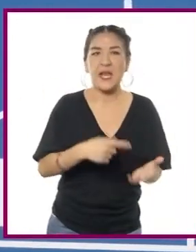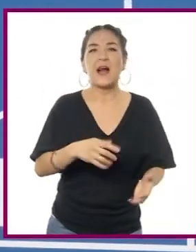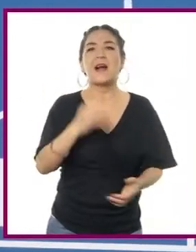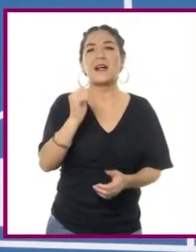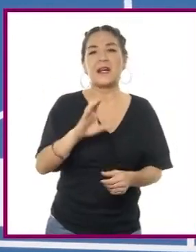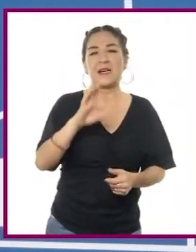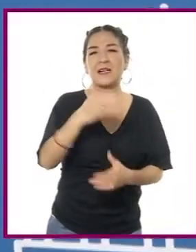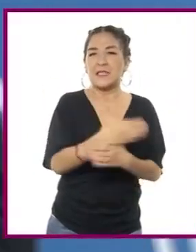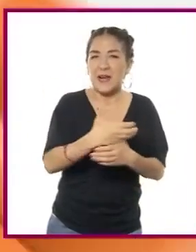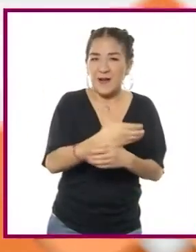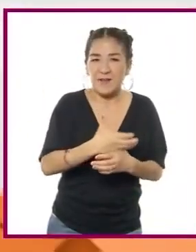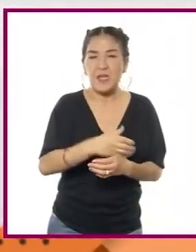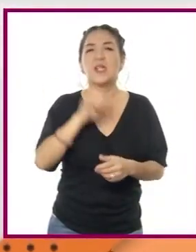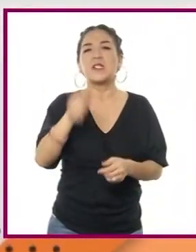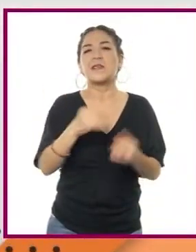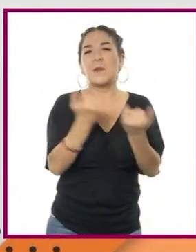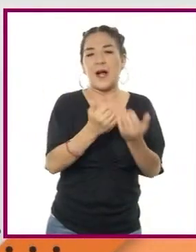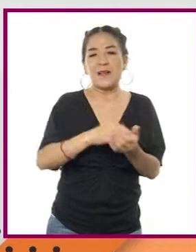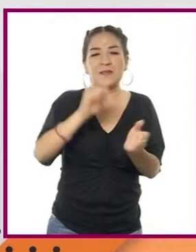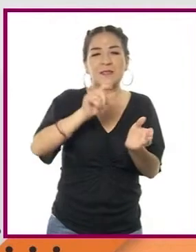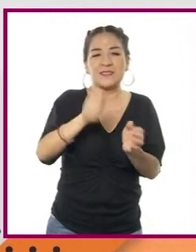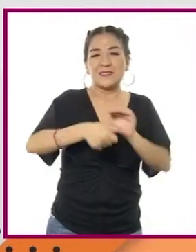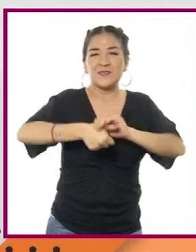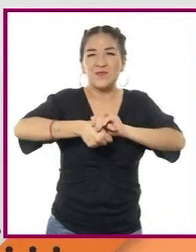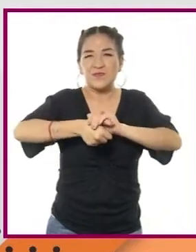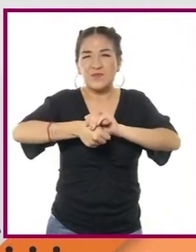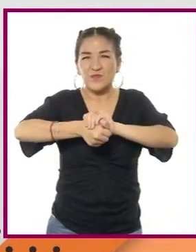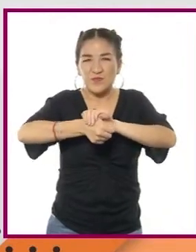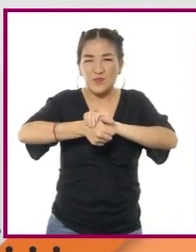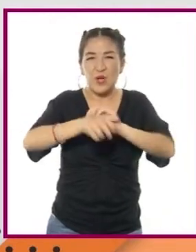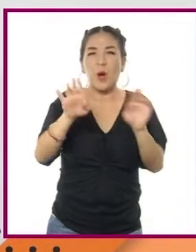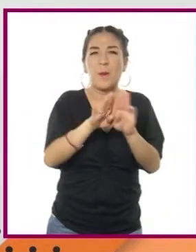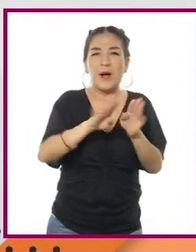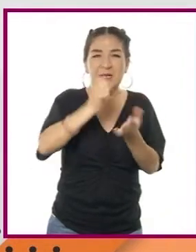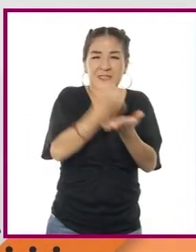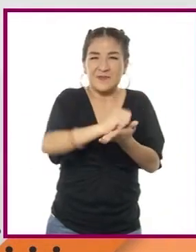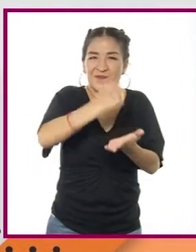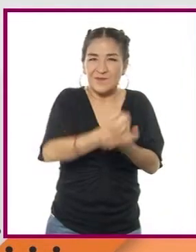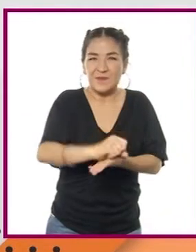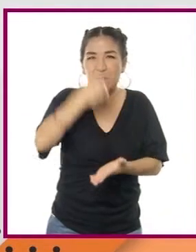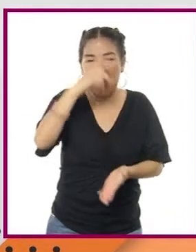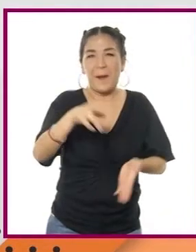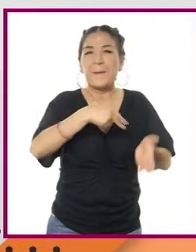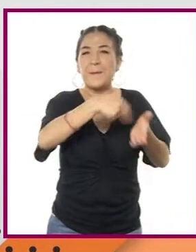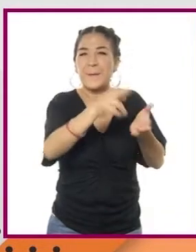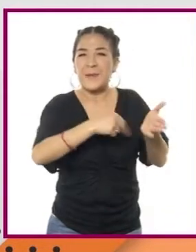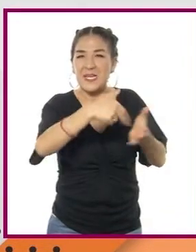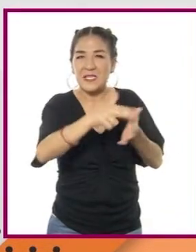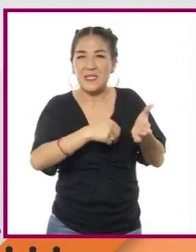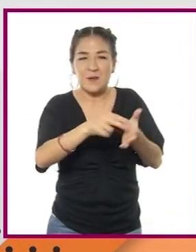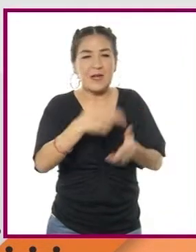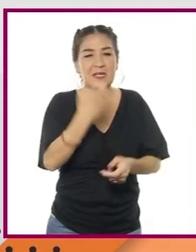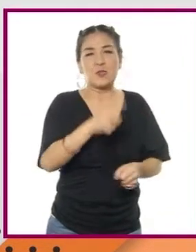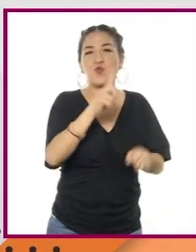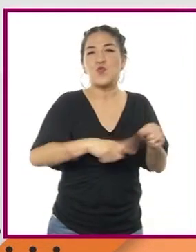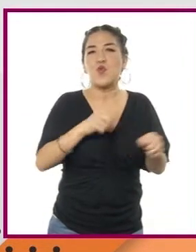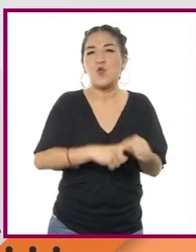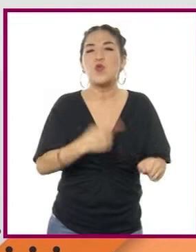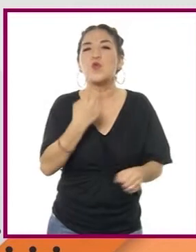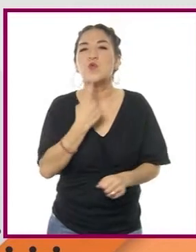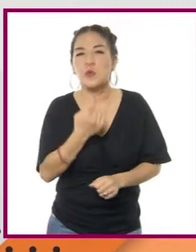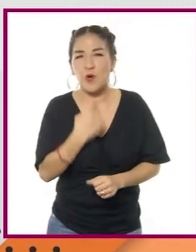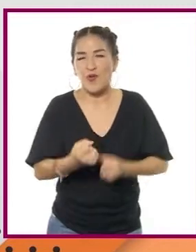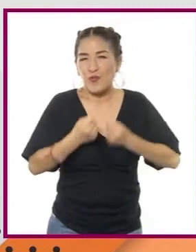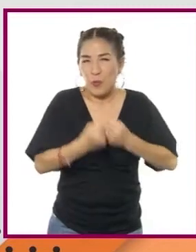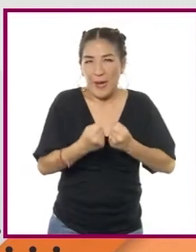la grana cochinilla. Este es un insecto que se cría en las nopaleras, del que se obtiene un potente colorante rojo.